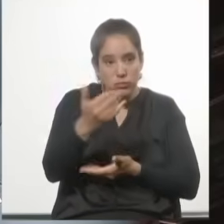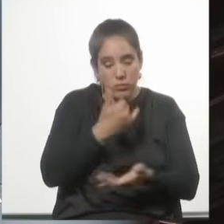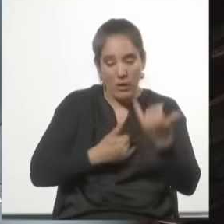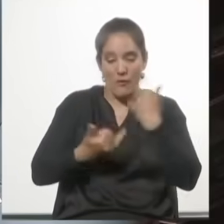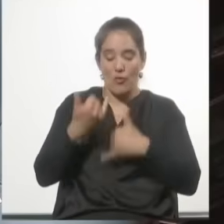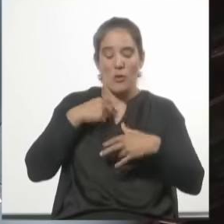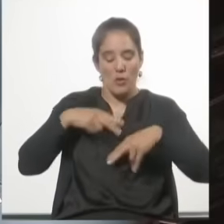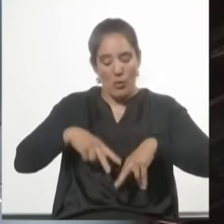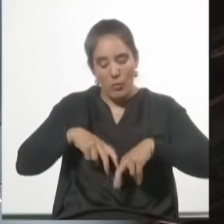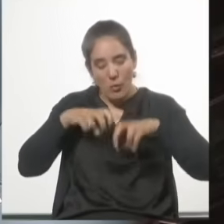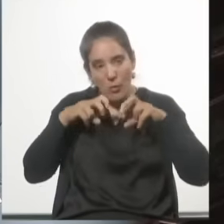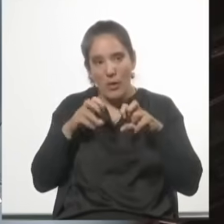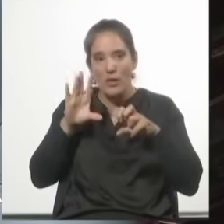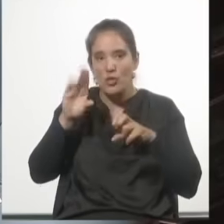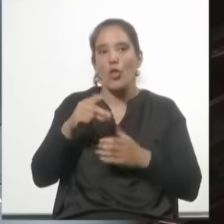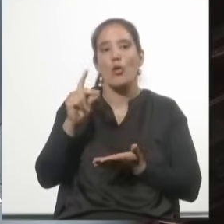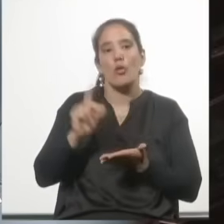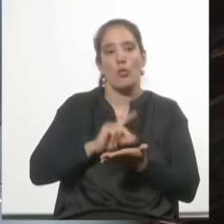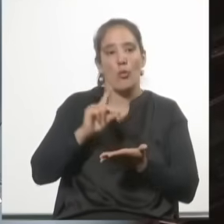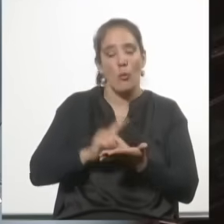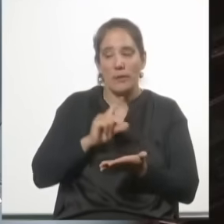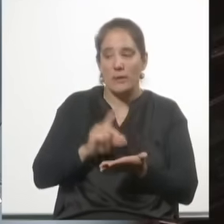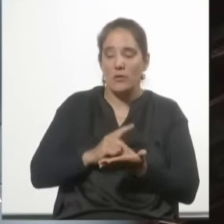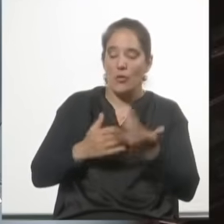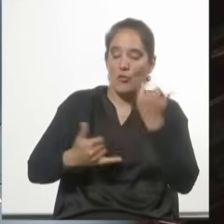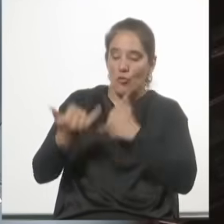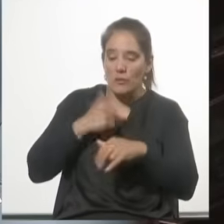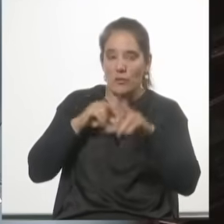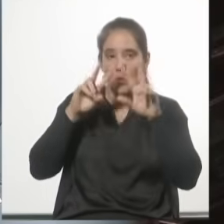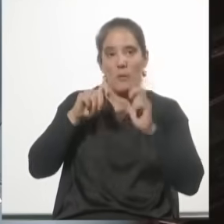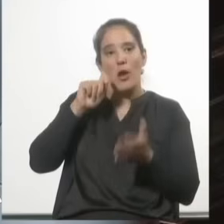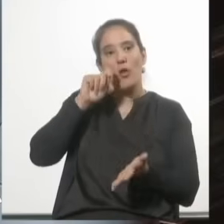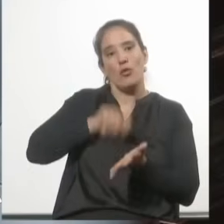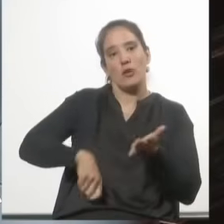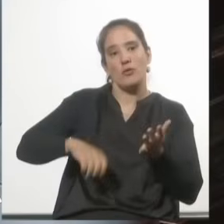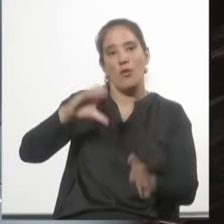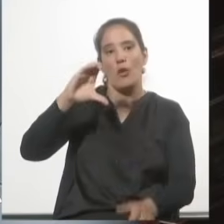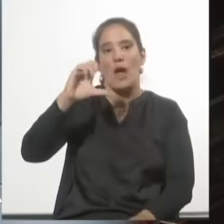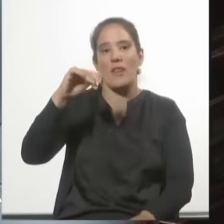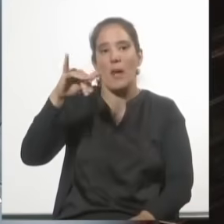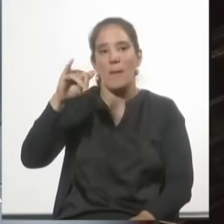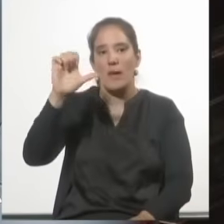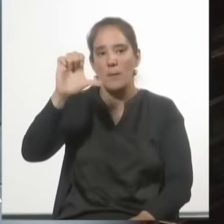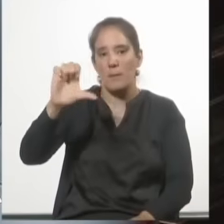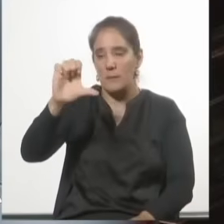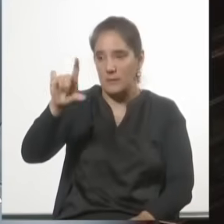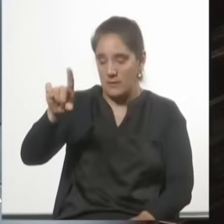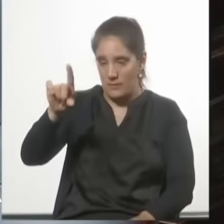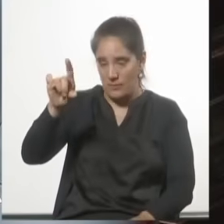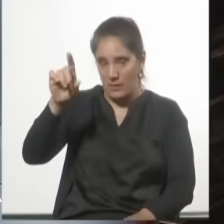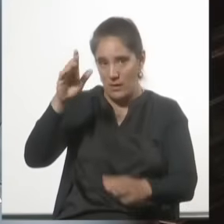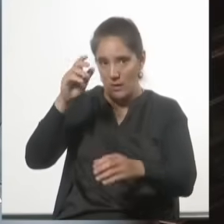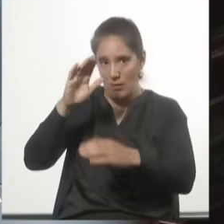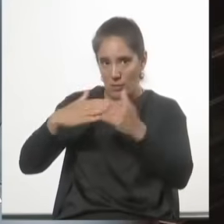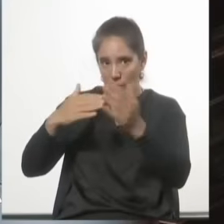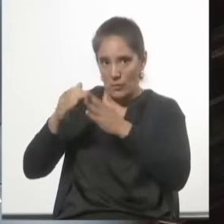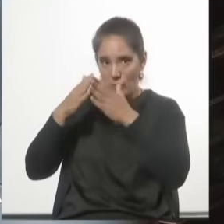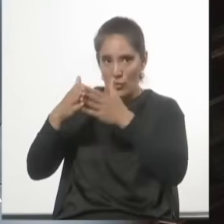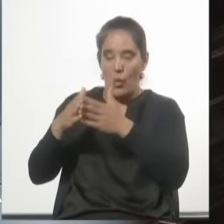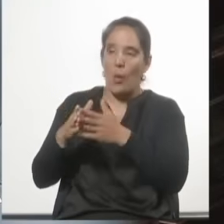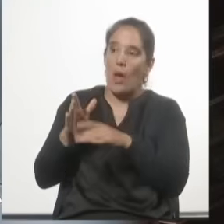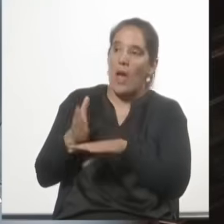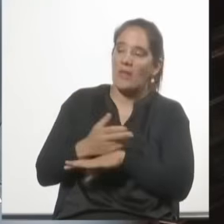y análisis de la documentación e información sobre el contrato con Cardama se realizó bajo ninguna forma de